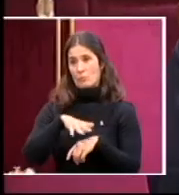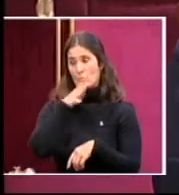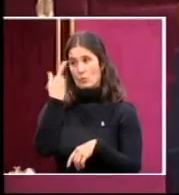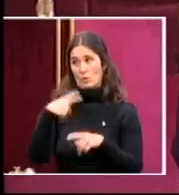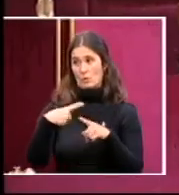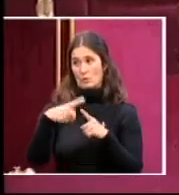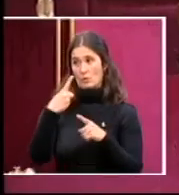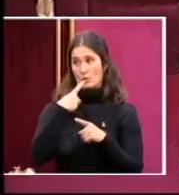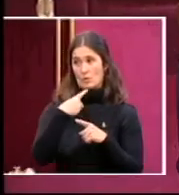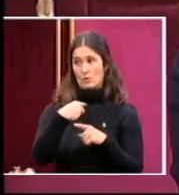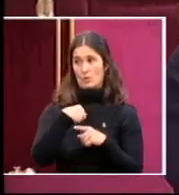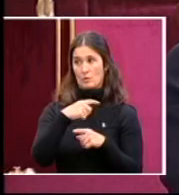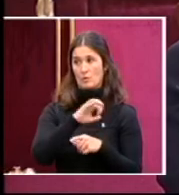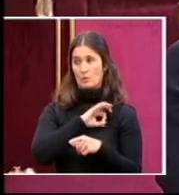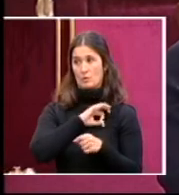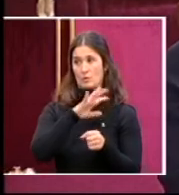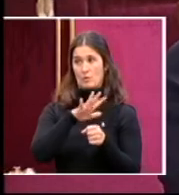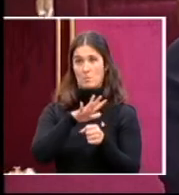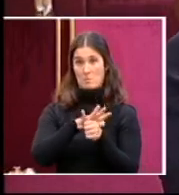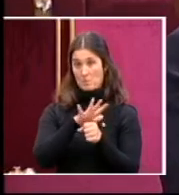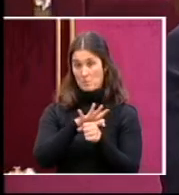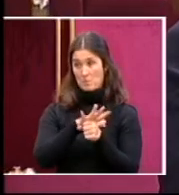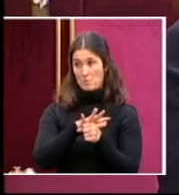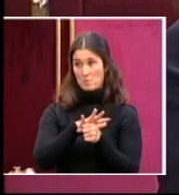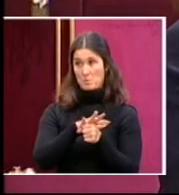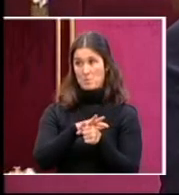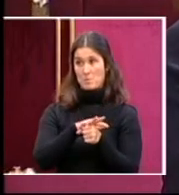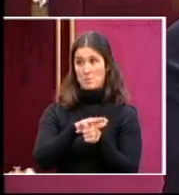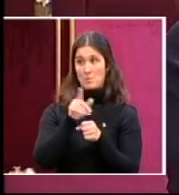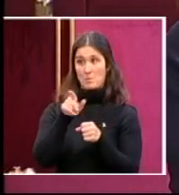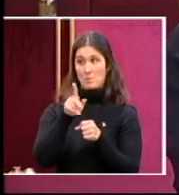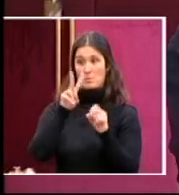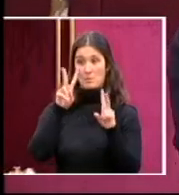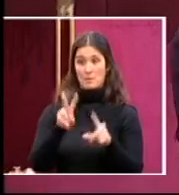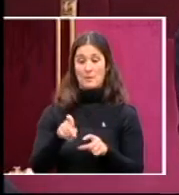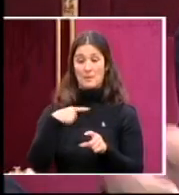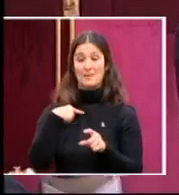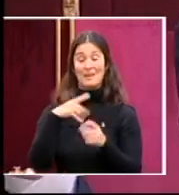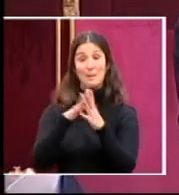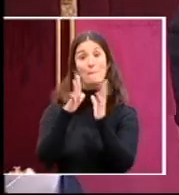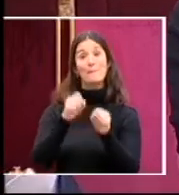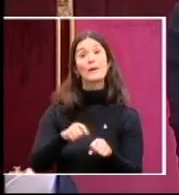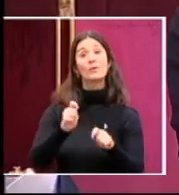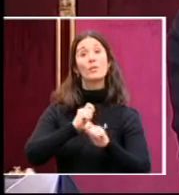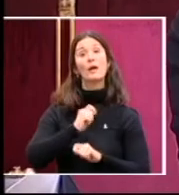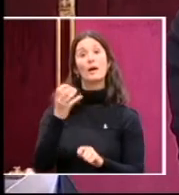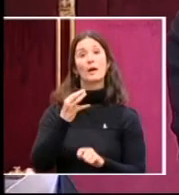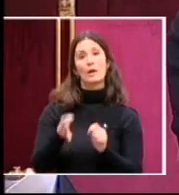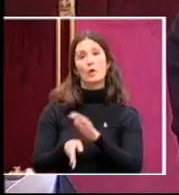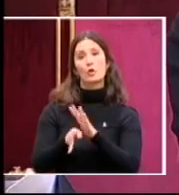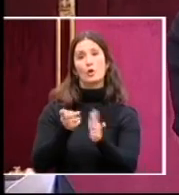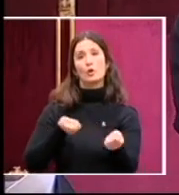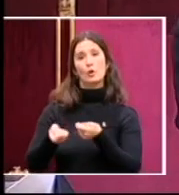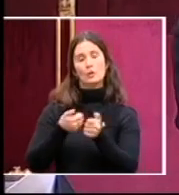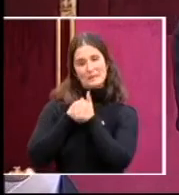dicho la señora Marta Gutiérrez, en el sentido de que esto, precisamente este pacto lo que hace es servir de control y